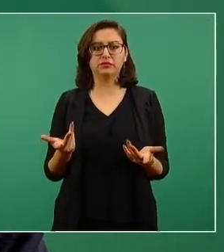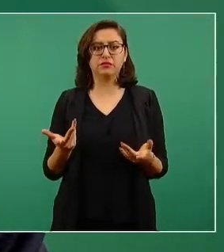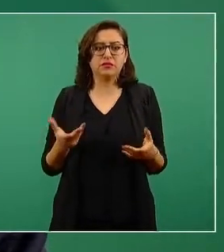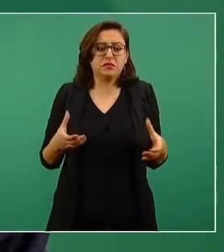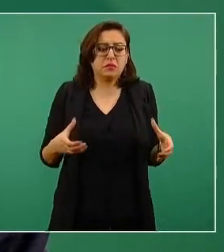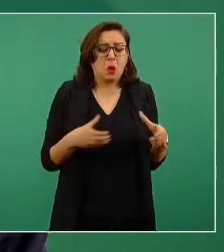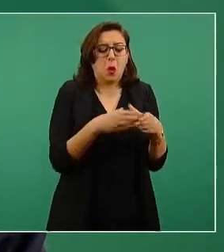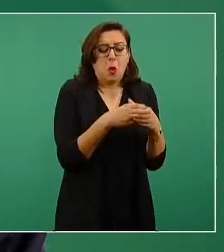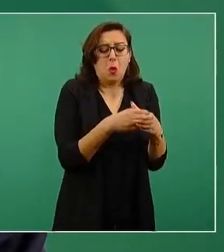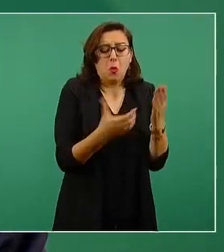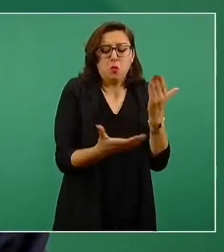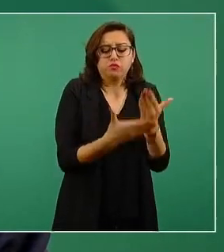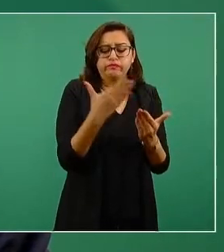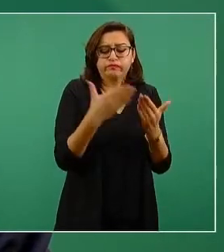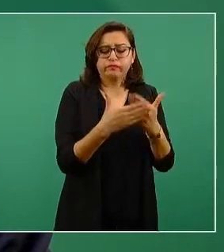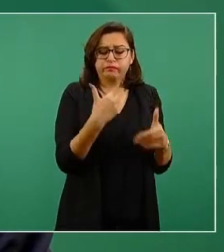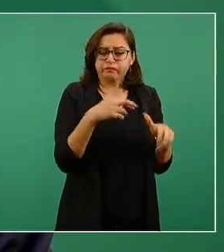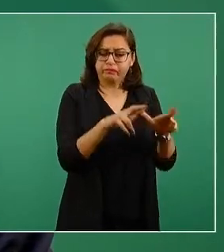pocos ricos